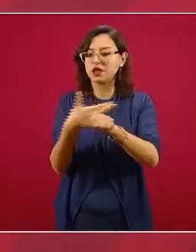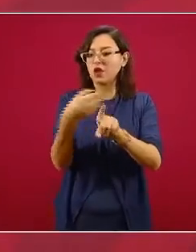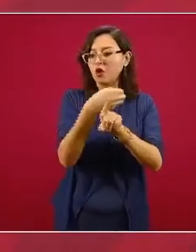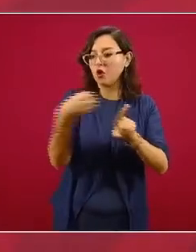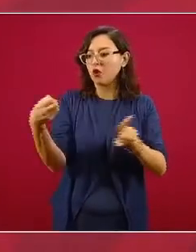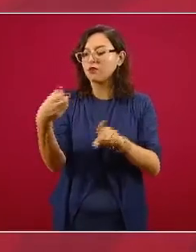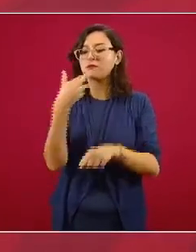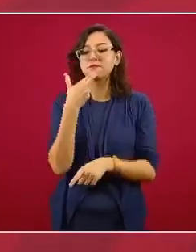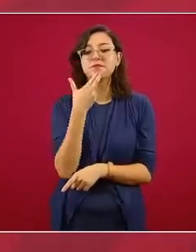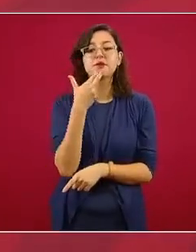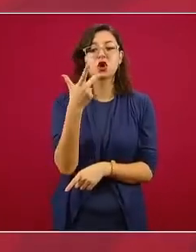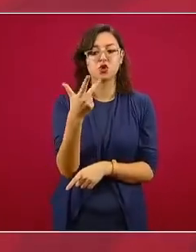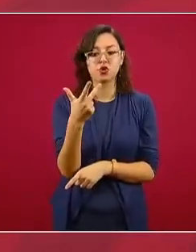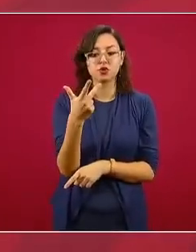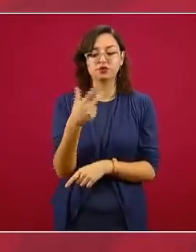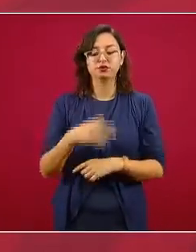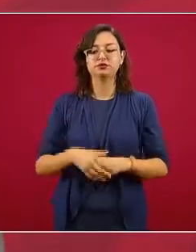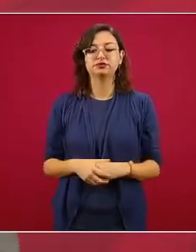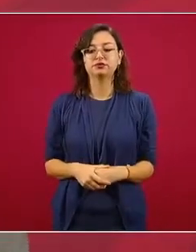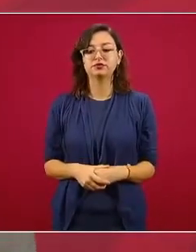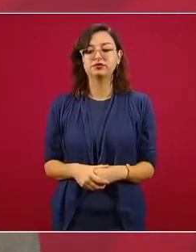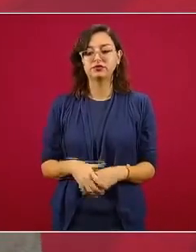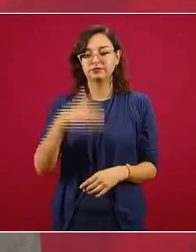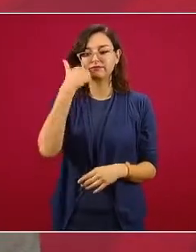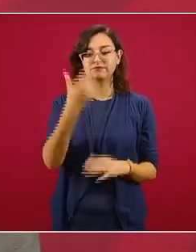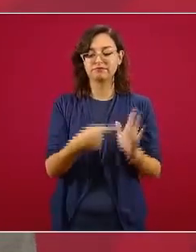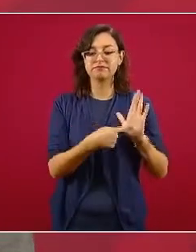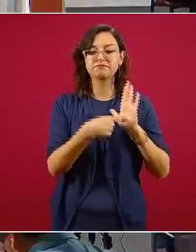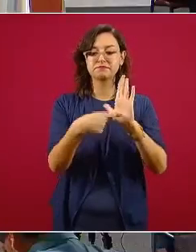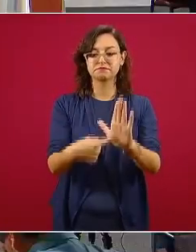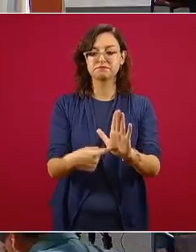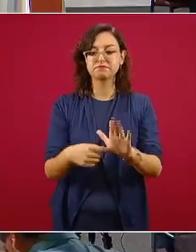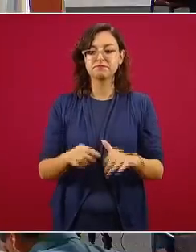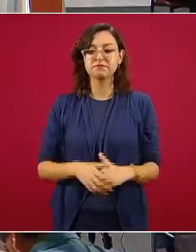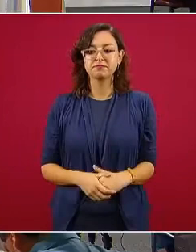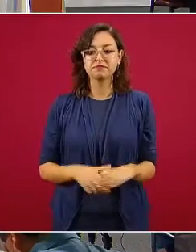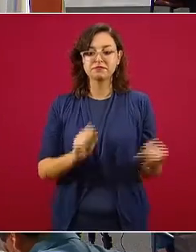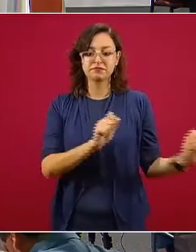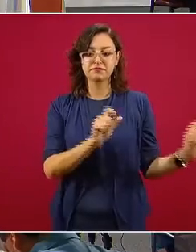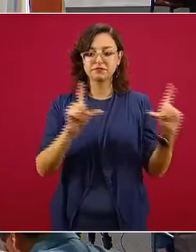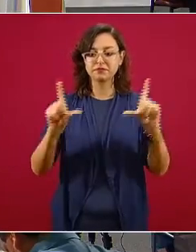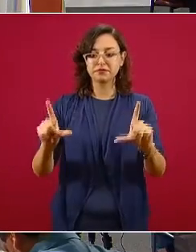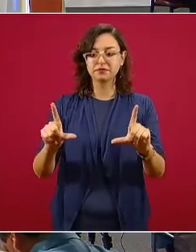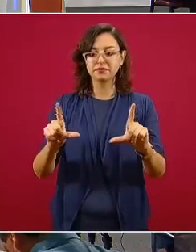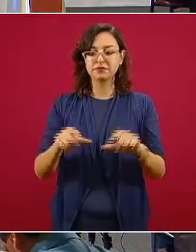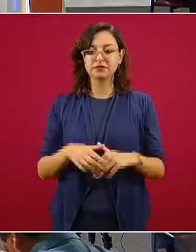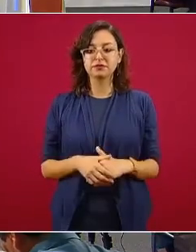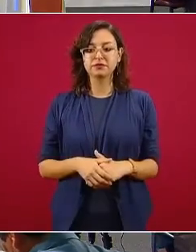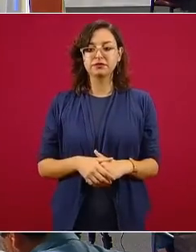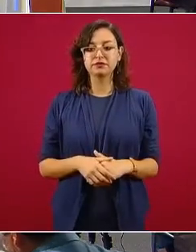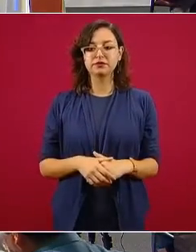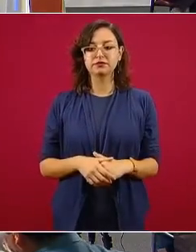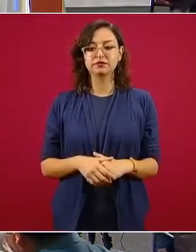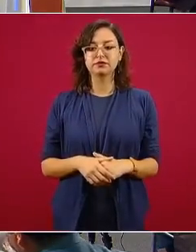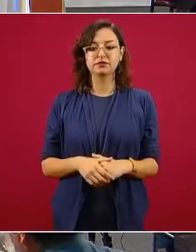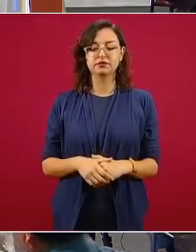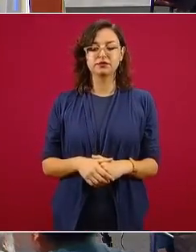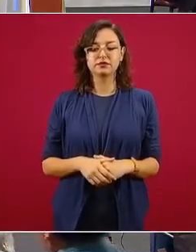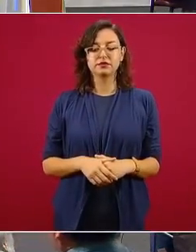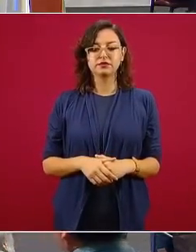atención y que eso es lo que queremos compartir con ustedes. Si vemos la primera diapositiva,